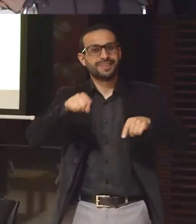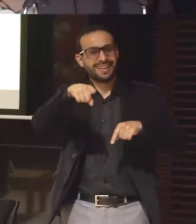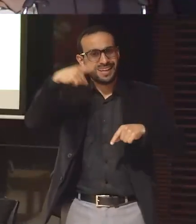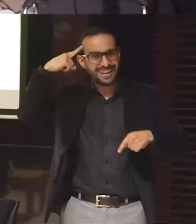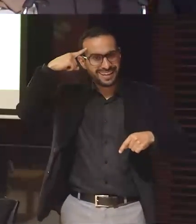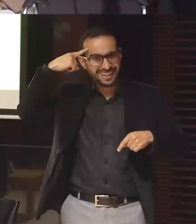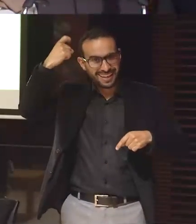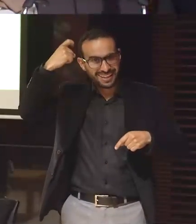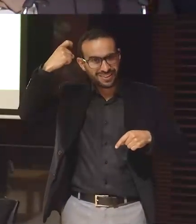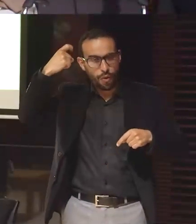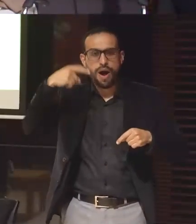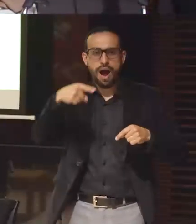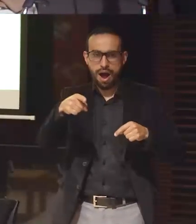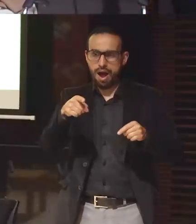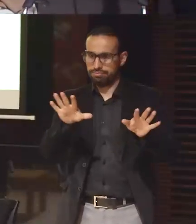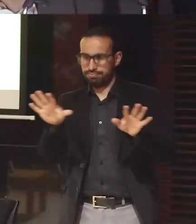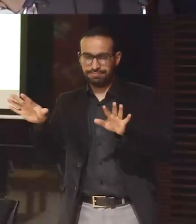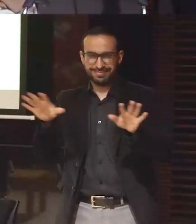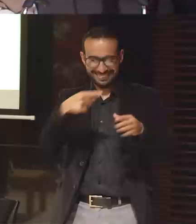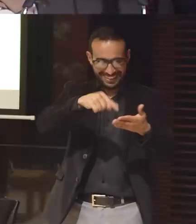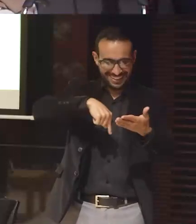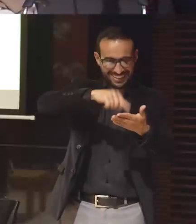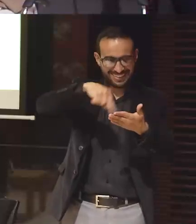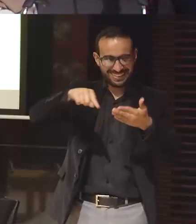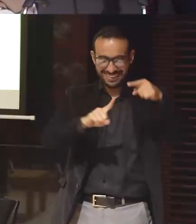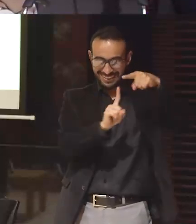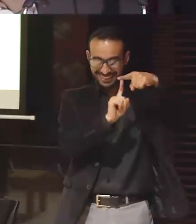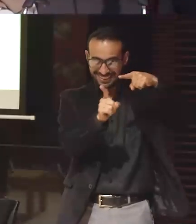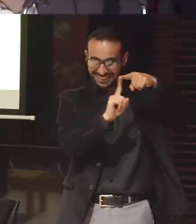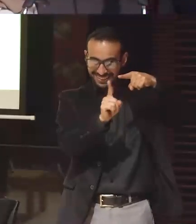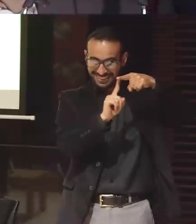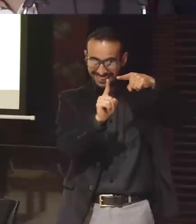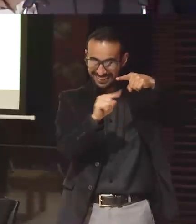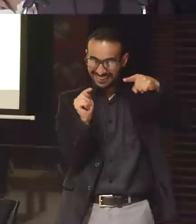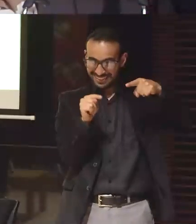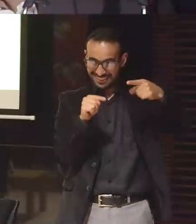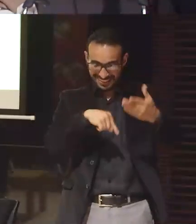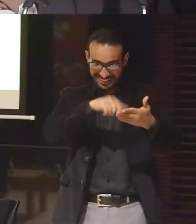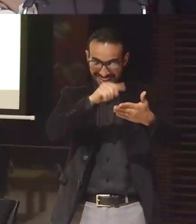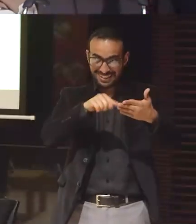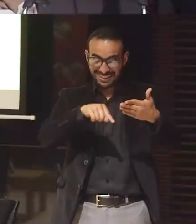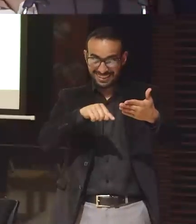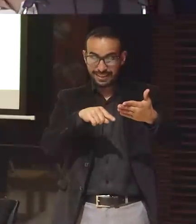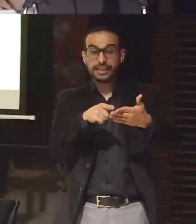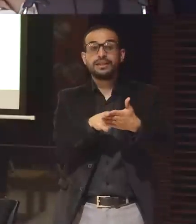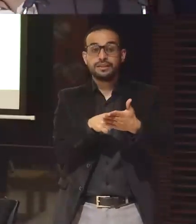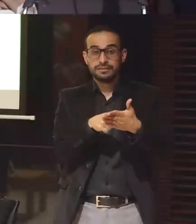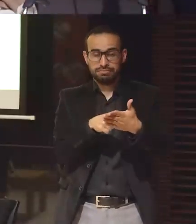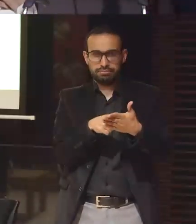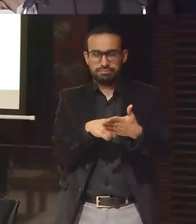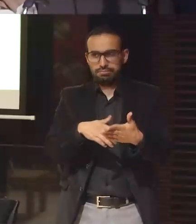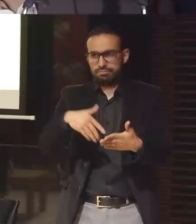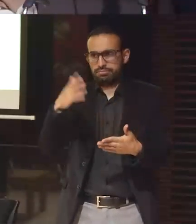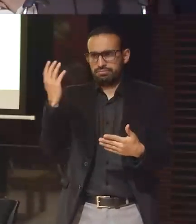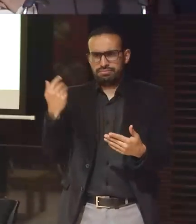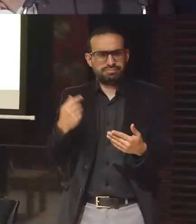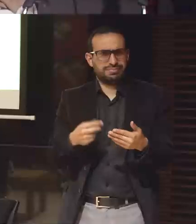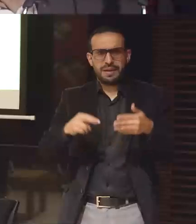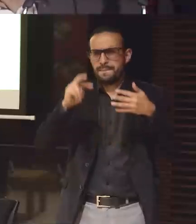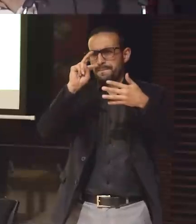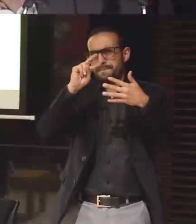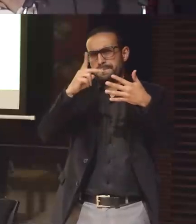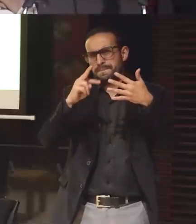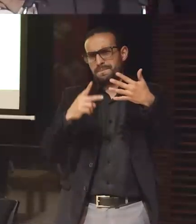muy elaborada. Un contrato de concesión de Transmilenio es un contrato, eso es física cuántica, o sea, tiene 1500 variables